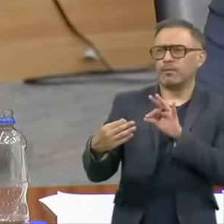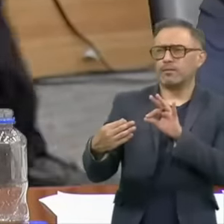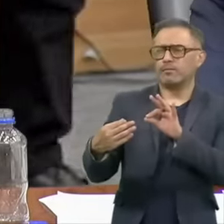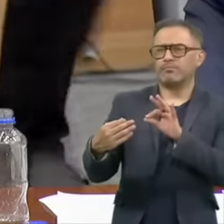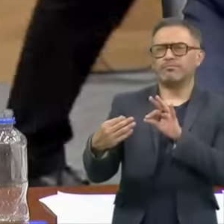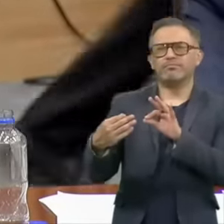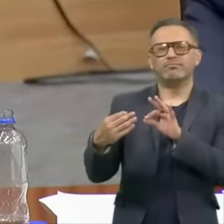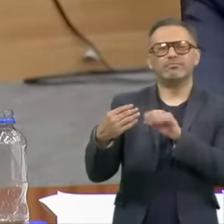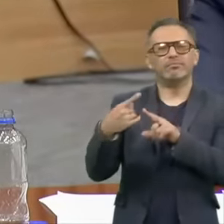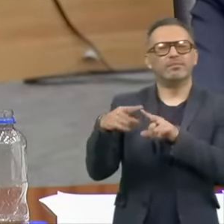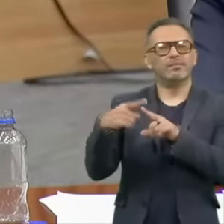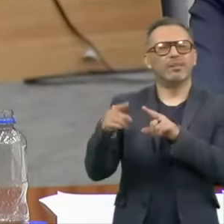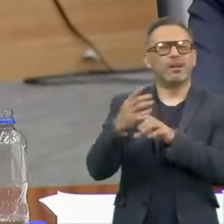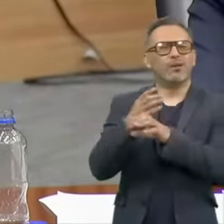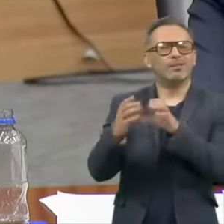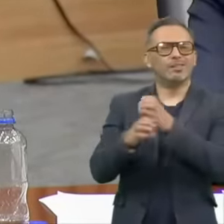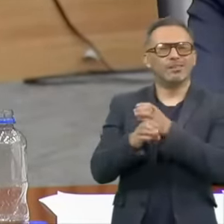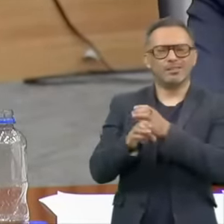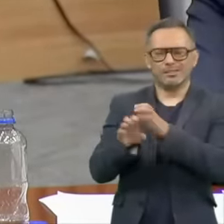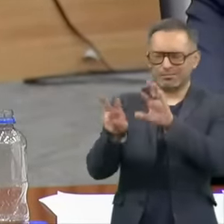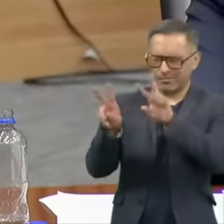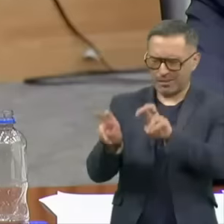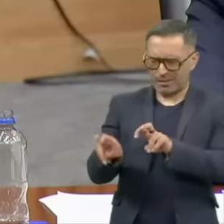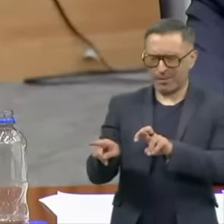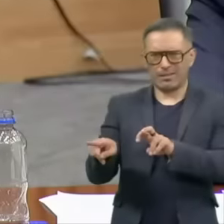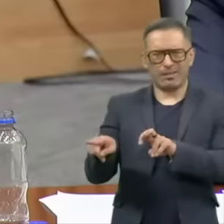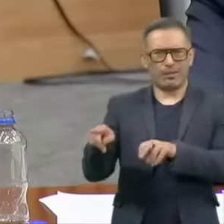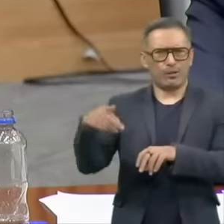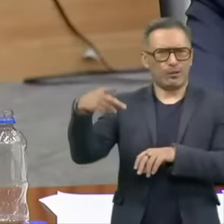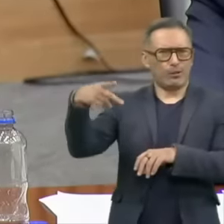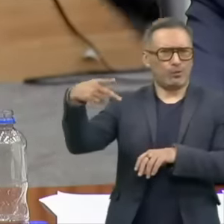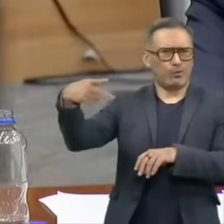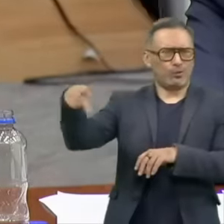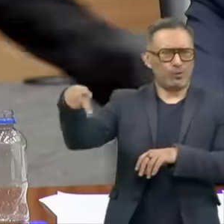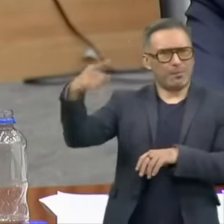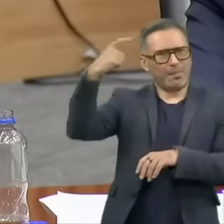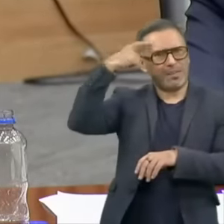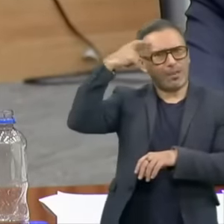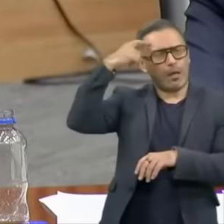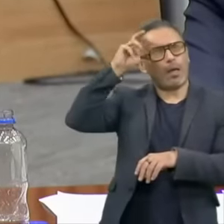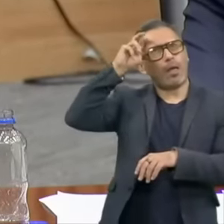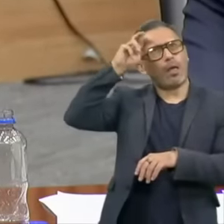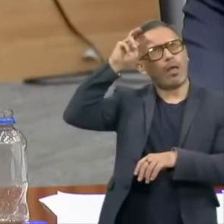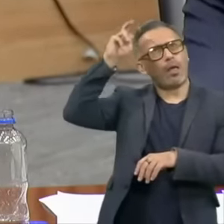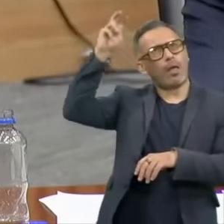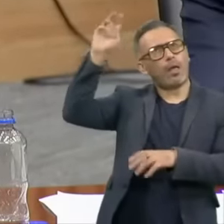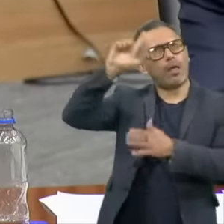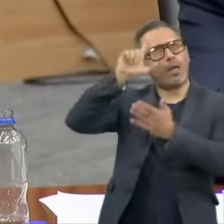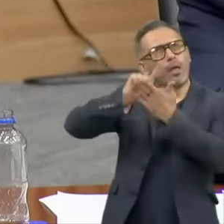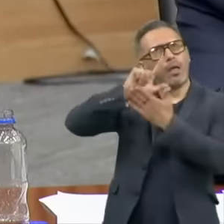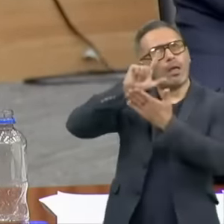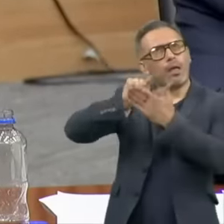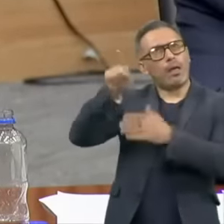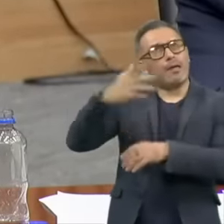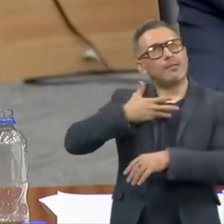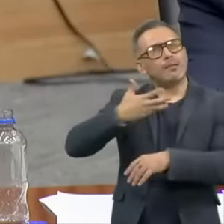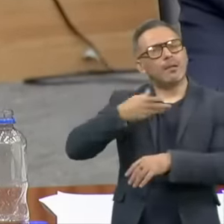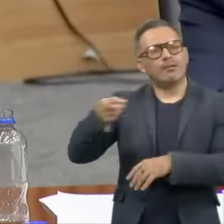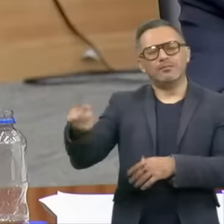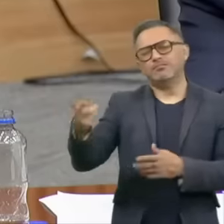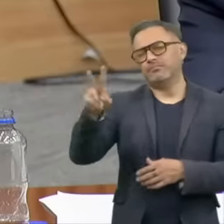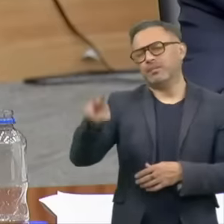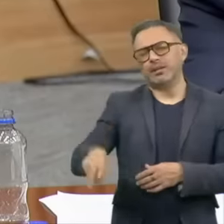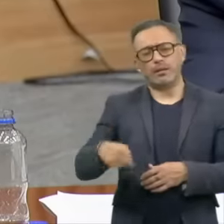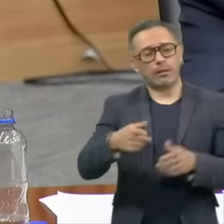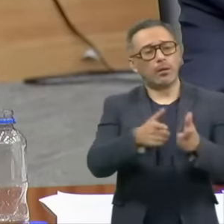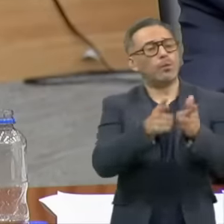cosas que están en la legislación de su mente. Pero nosotros, los partidos políticos, todos fuimos